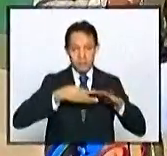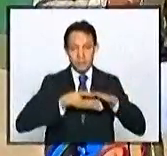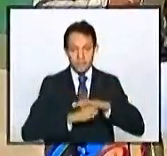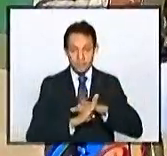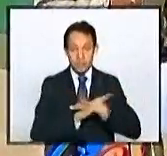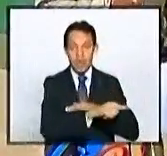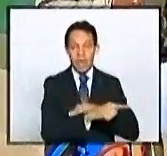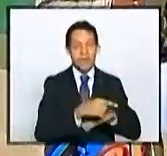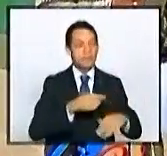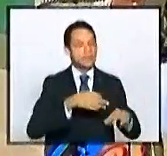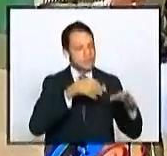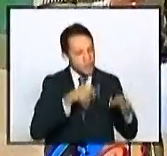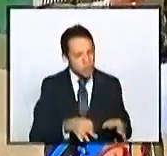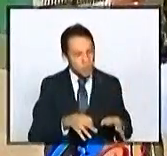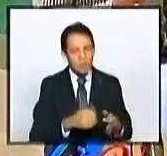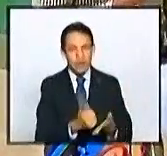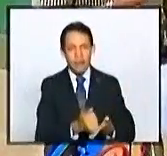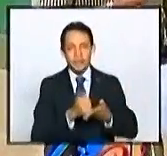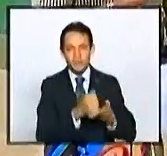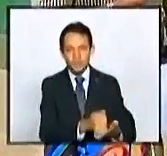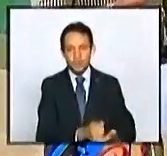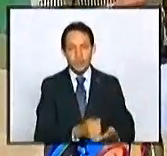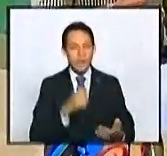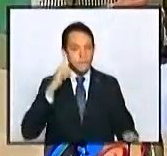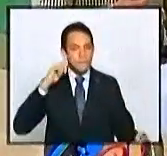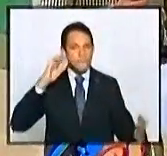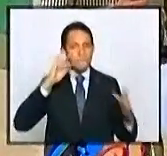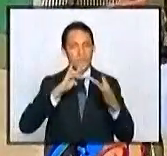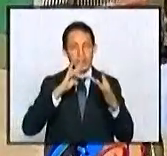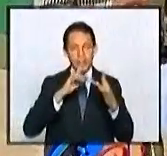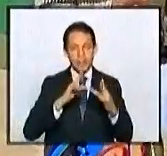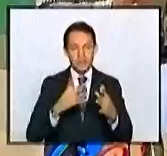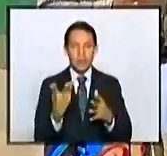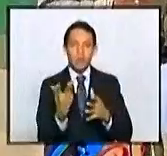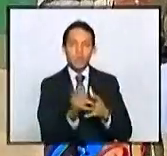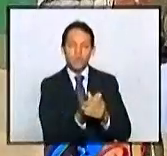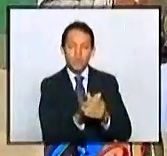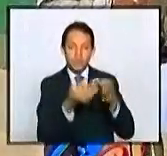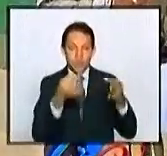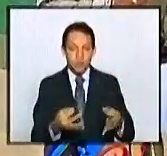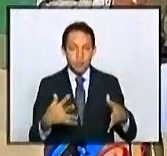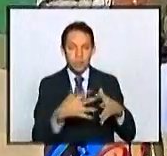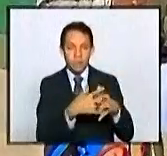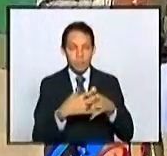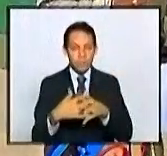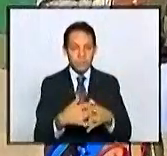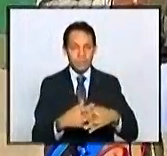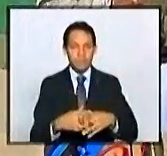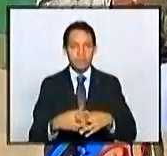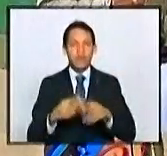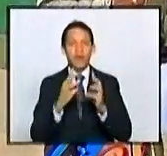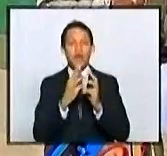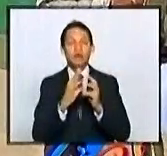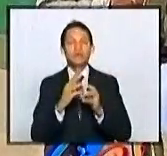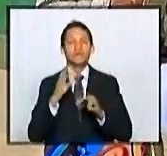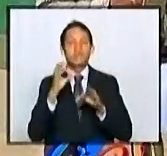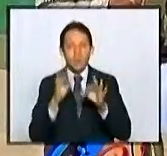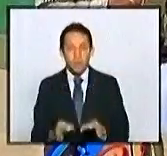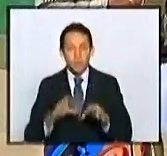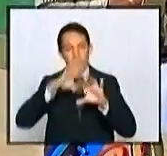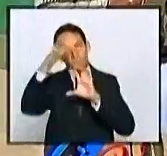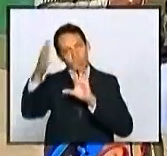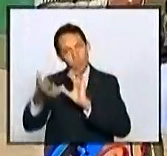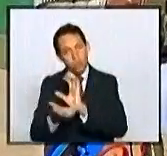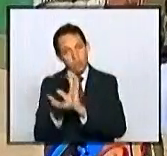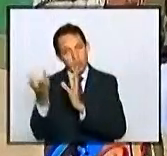Felicidad, el concepto de salud es totalmente integral, acogidos a lo que la Organización Mundial de la Salud denomina como tal,